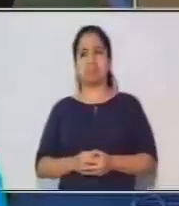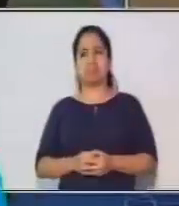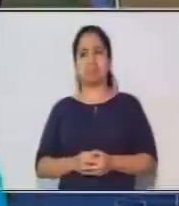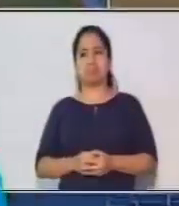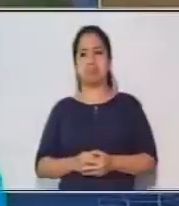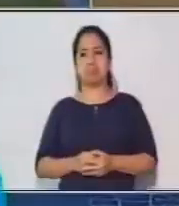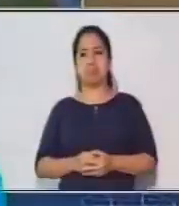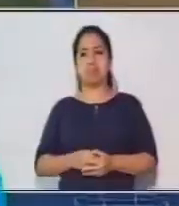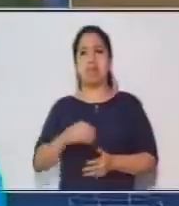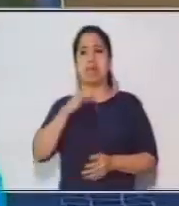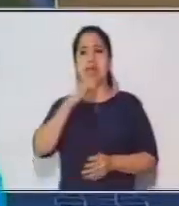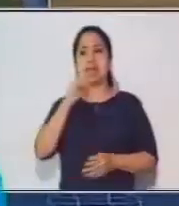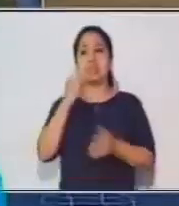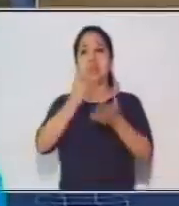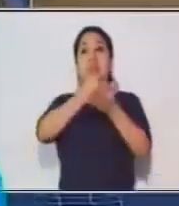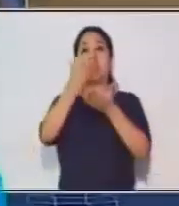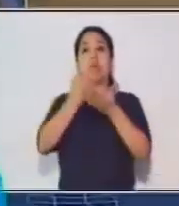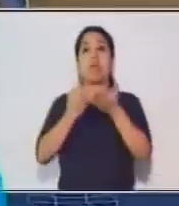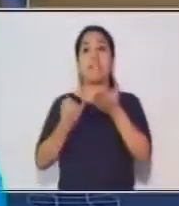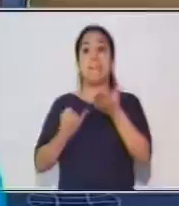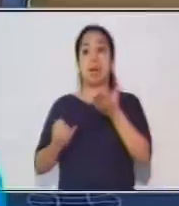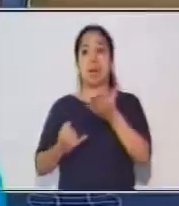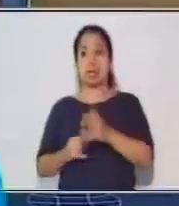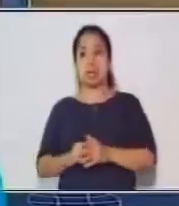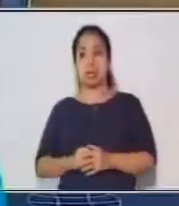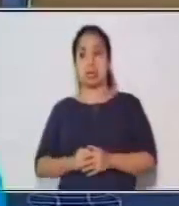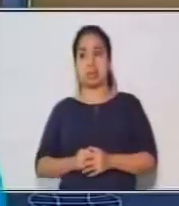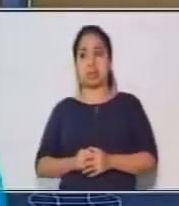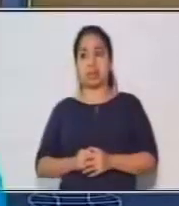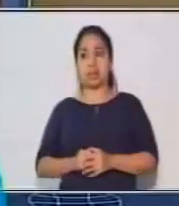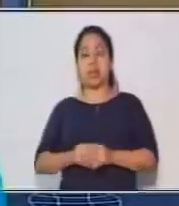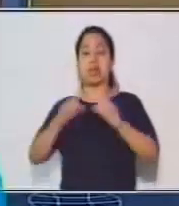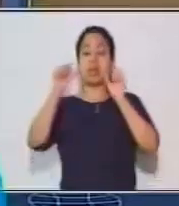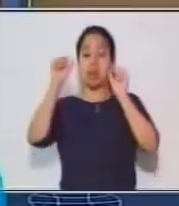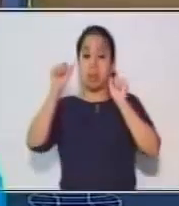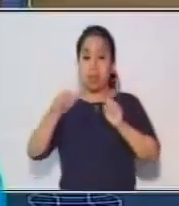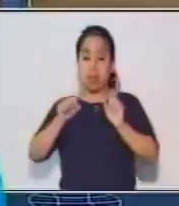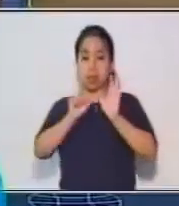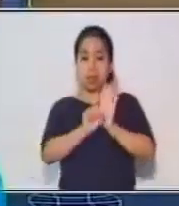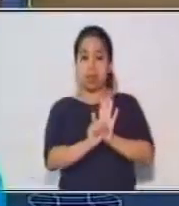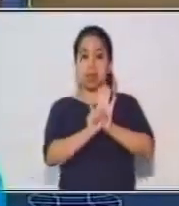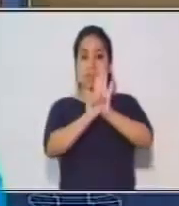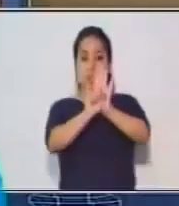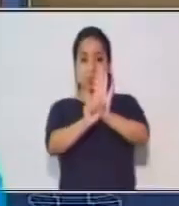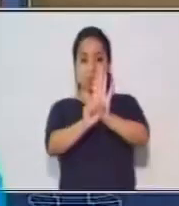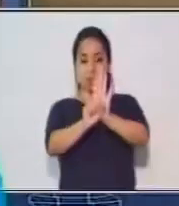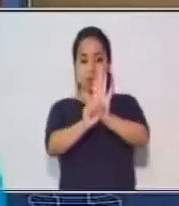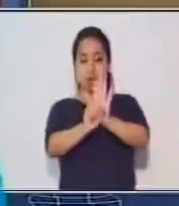Un icono es una imagen que puede representar